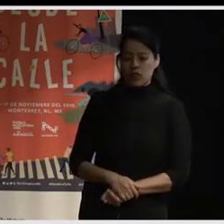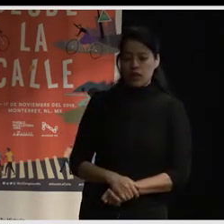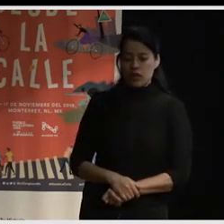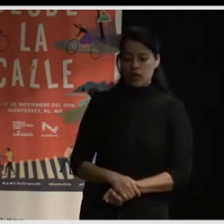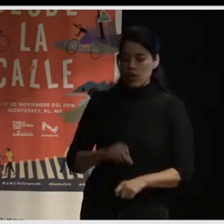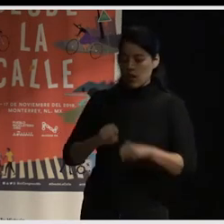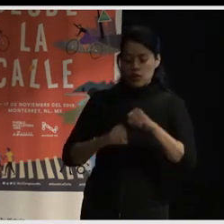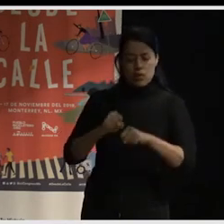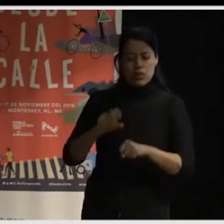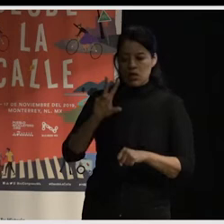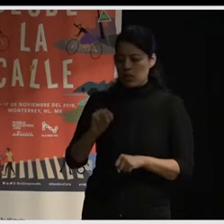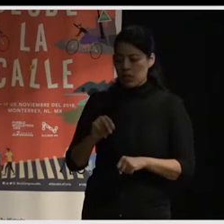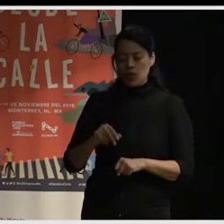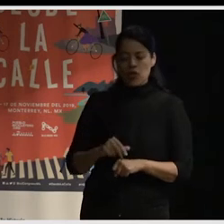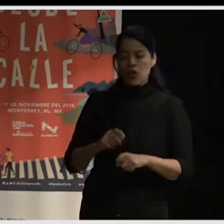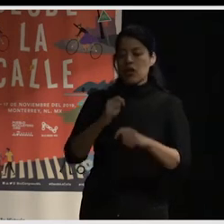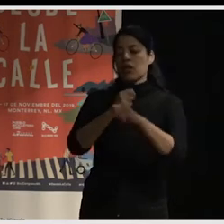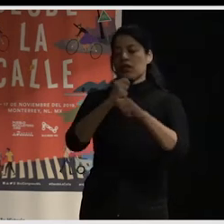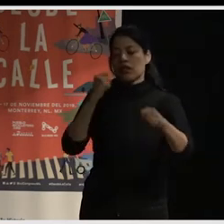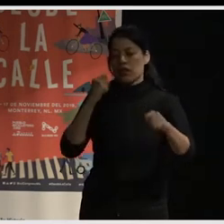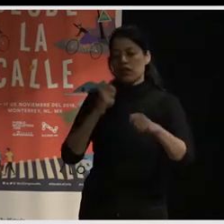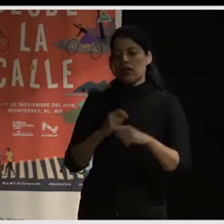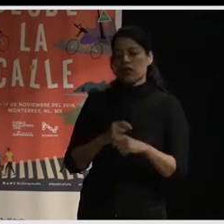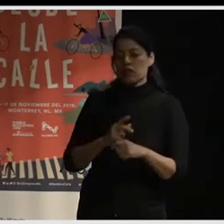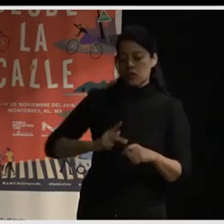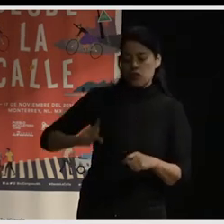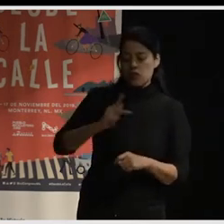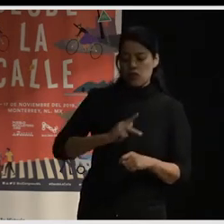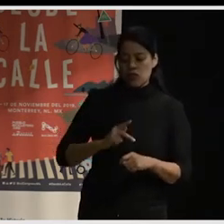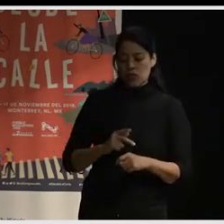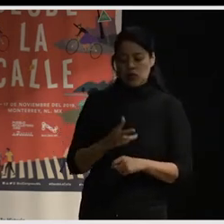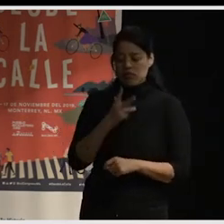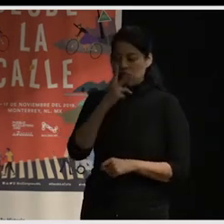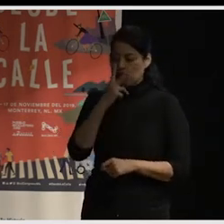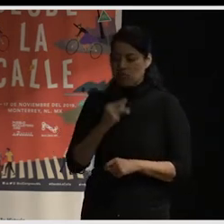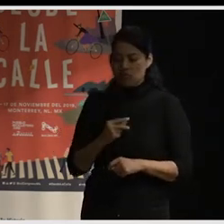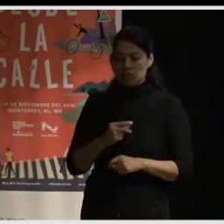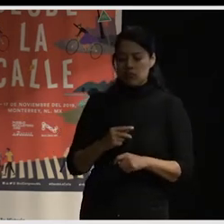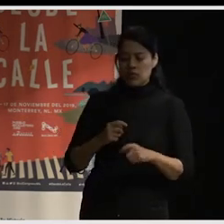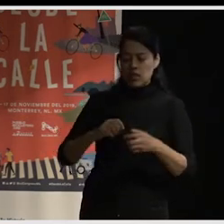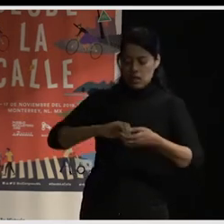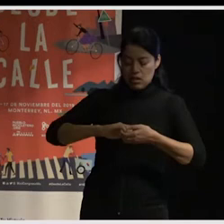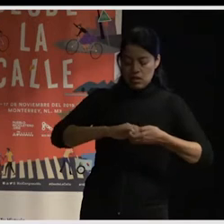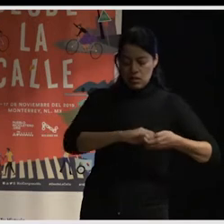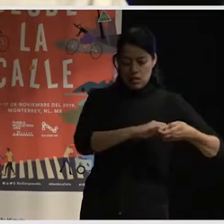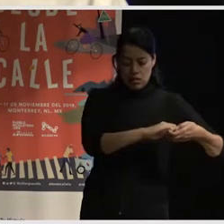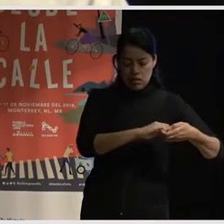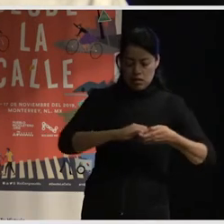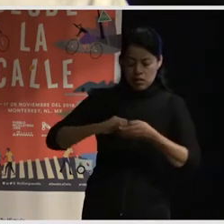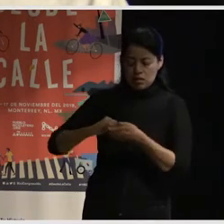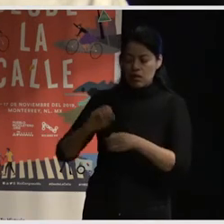transporte en bicicleta o transporte peatonal sino al transporte público que está en muy malas condiciones el transporte de carga y el uso del automóvil